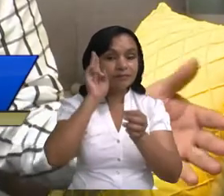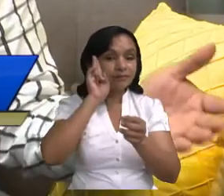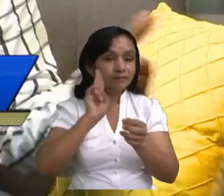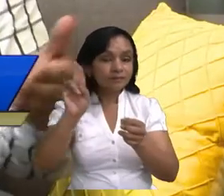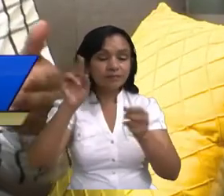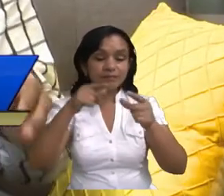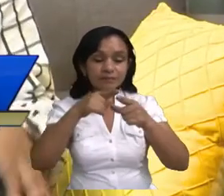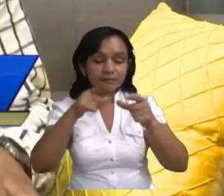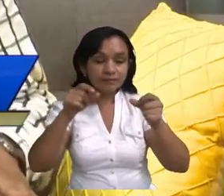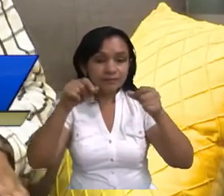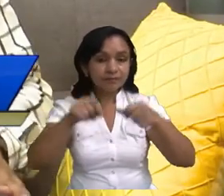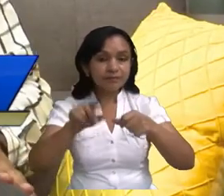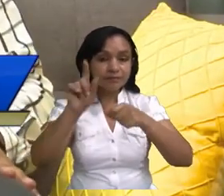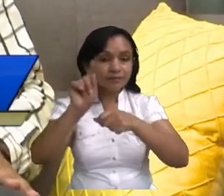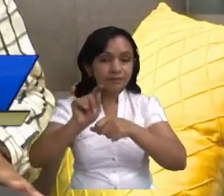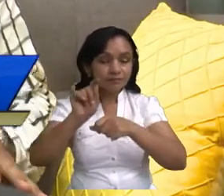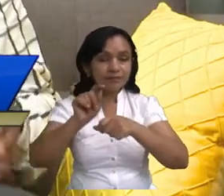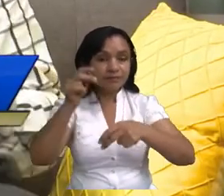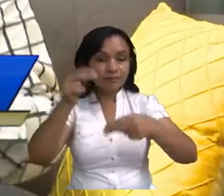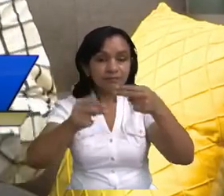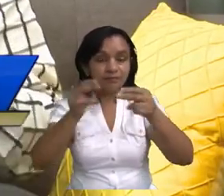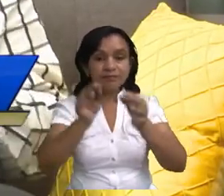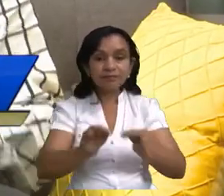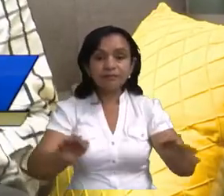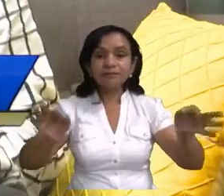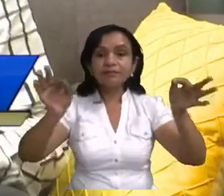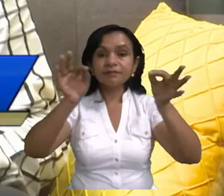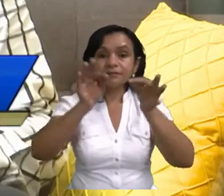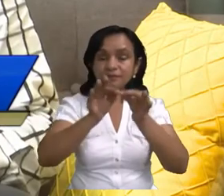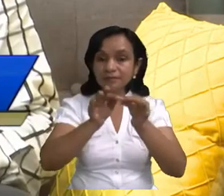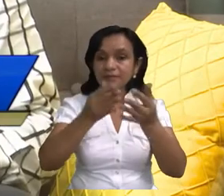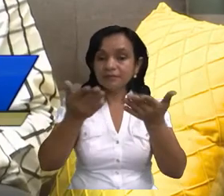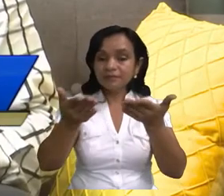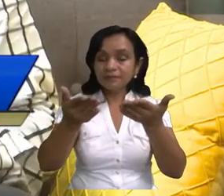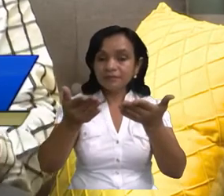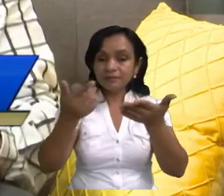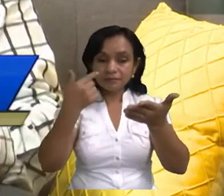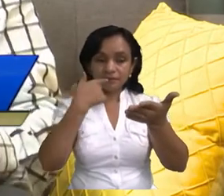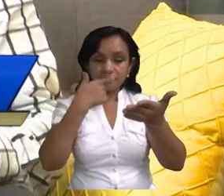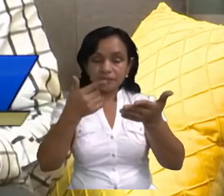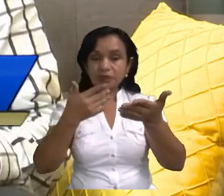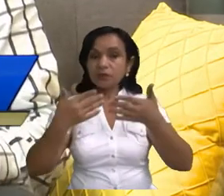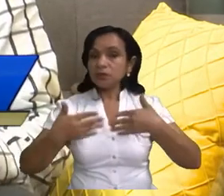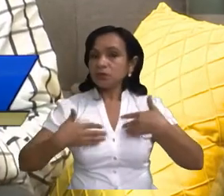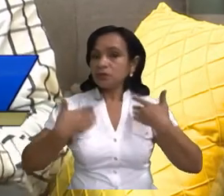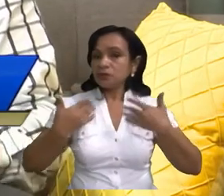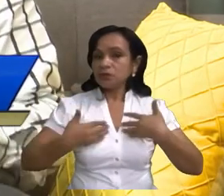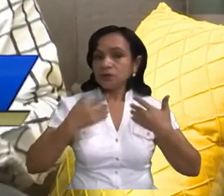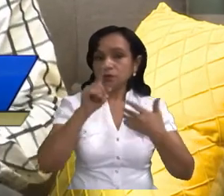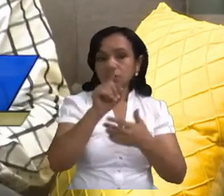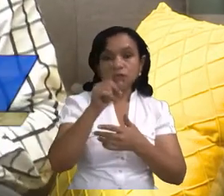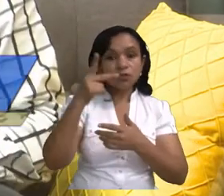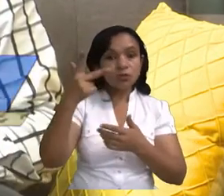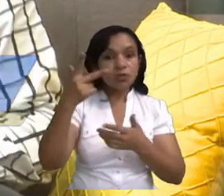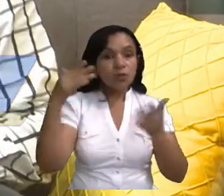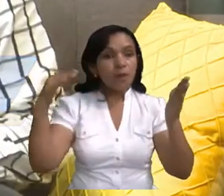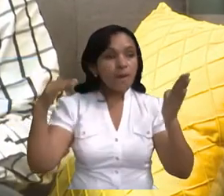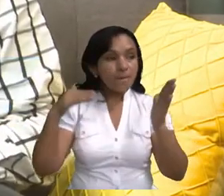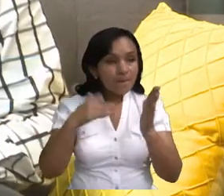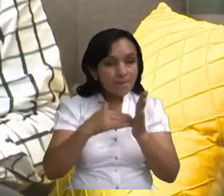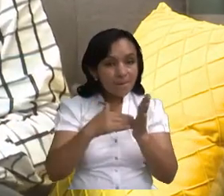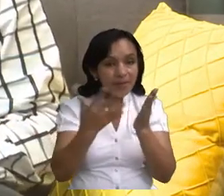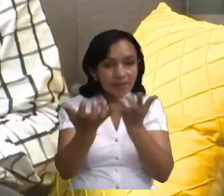¿no? Es decir, también cifras bastante importantes. Usted nos da un dato muy alentador, 18,000 aspirantes a la